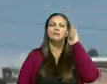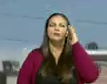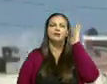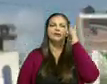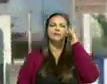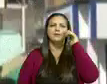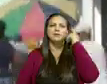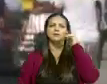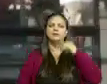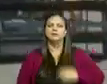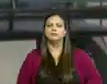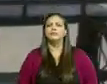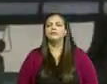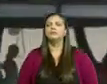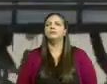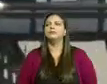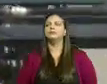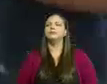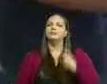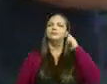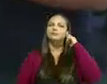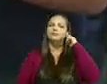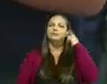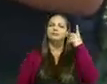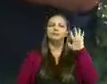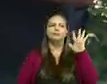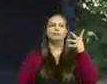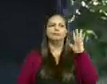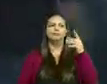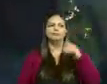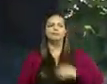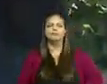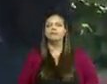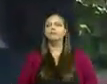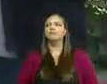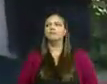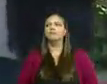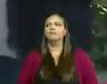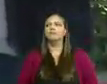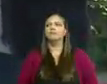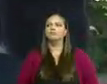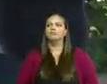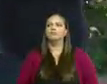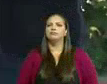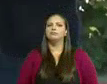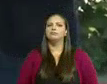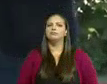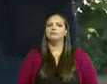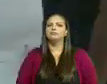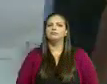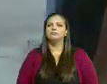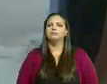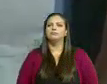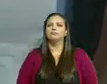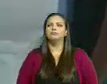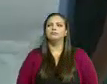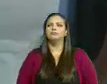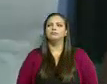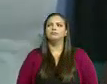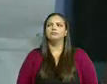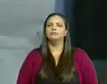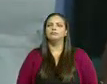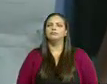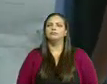estamos por el punto de Zumba, por la provincia de Loja estamos en las poblaciones de Macará, Zapotillo. En el